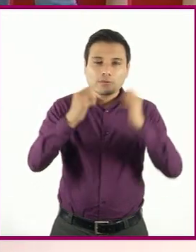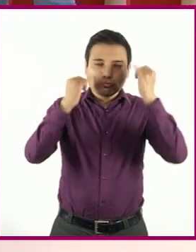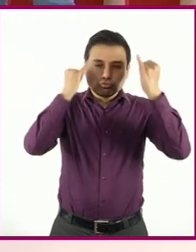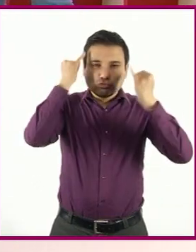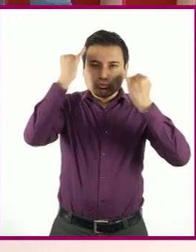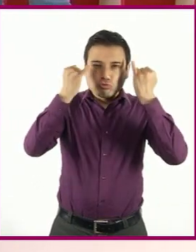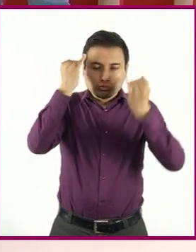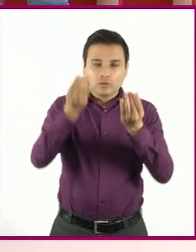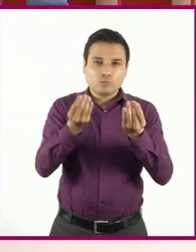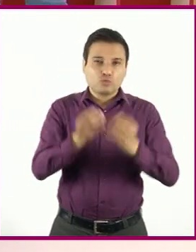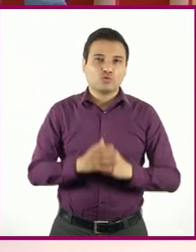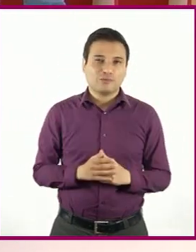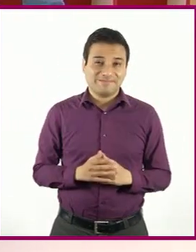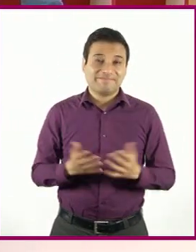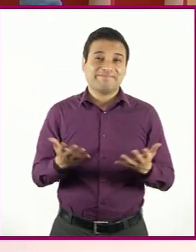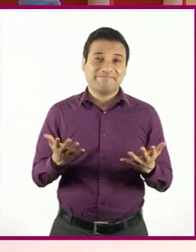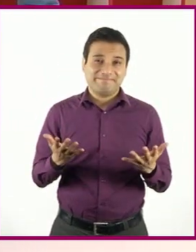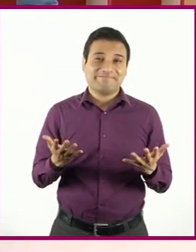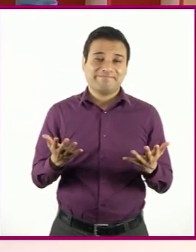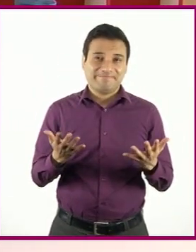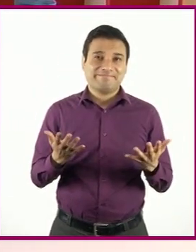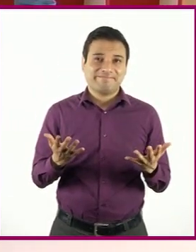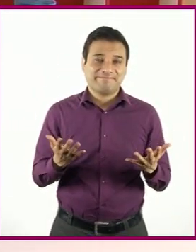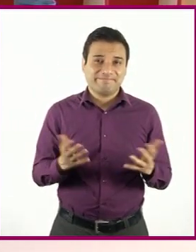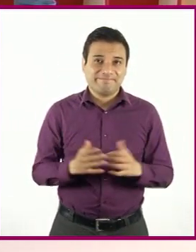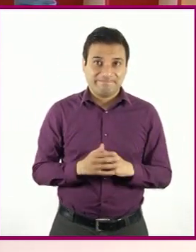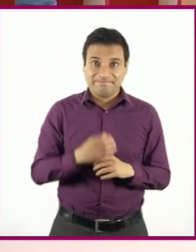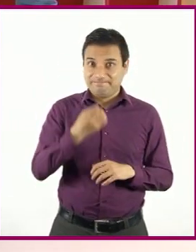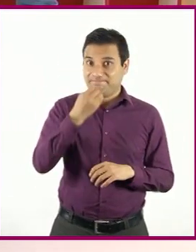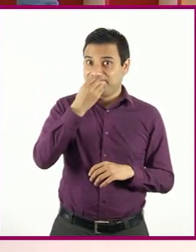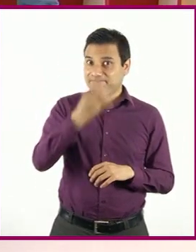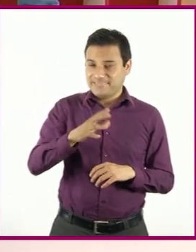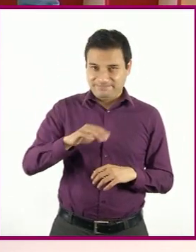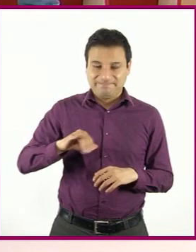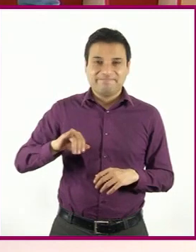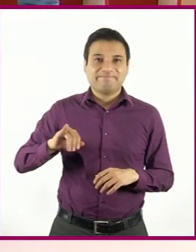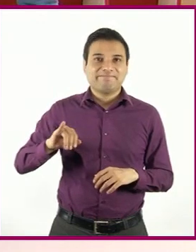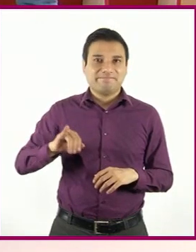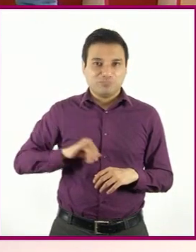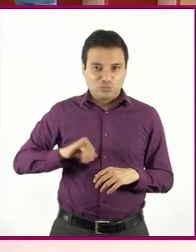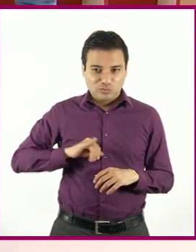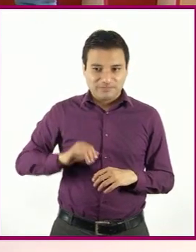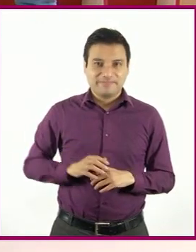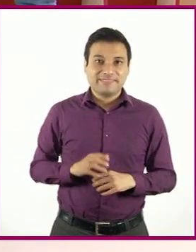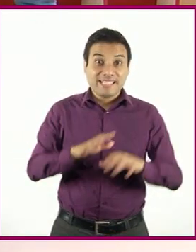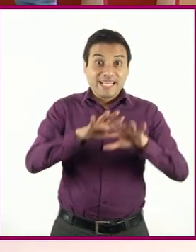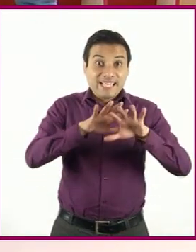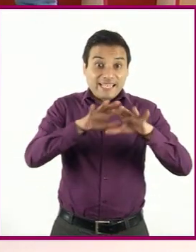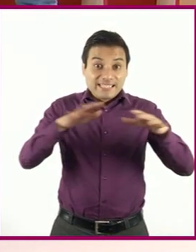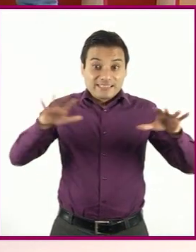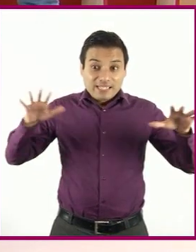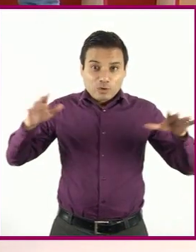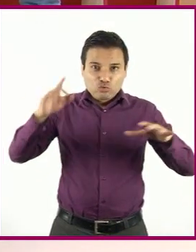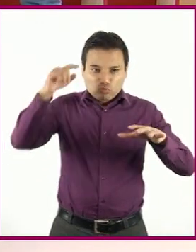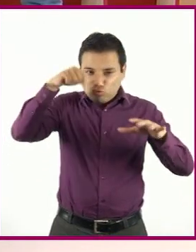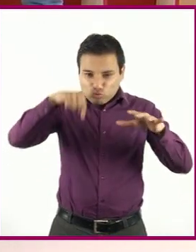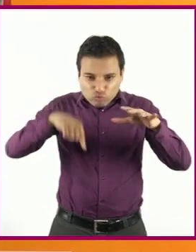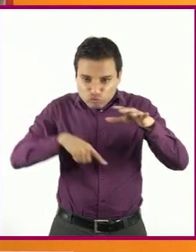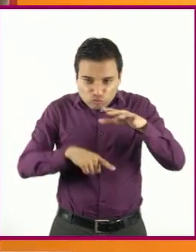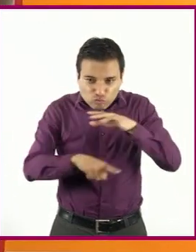creatividad, para desarrollar con ello, visualizar todas las incursiones y en el océano que nos describe el capitán